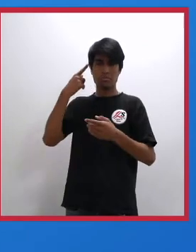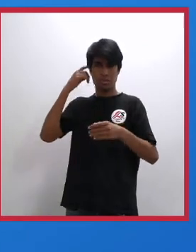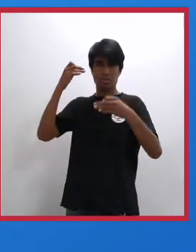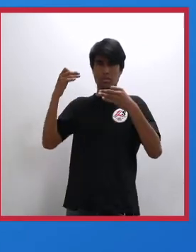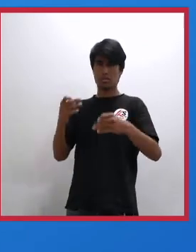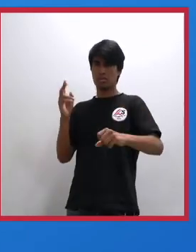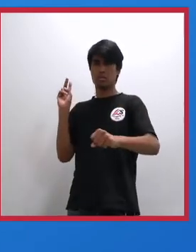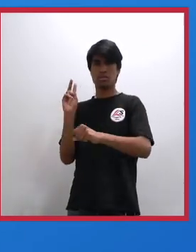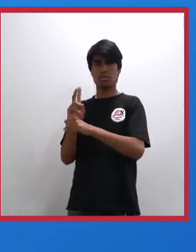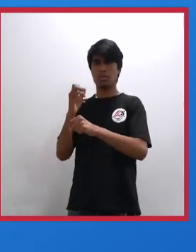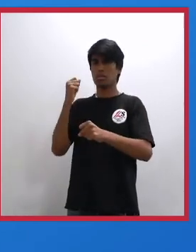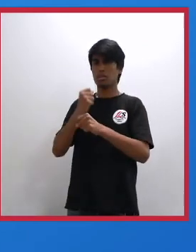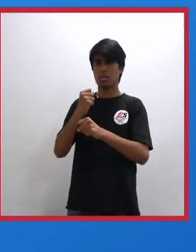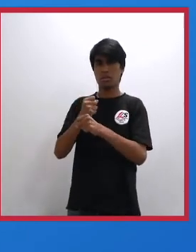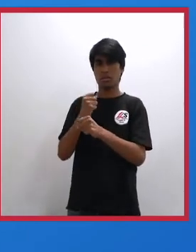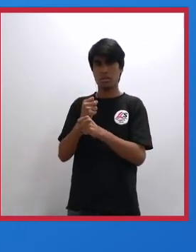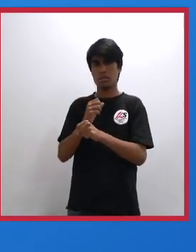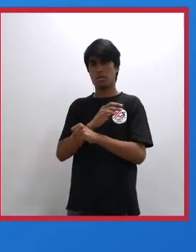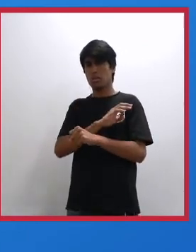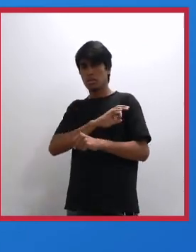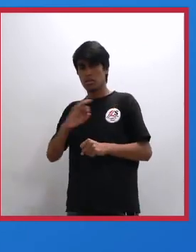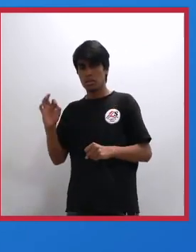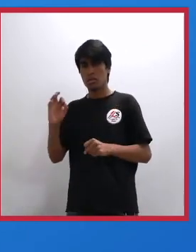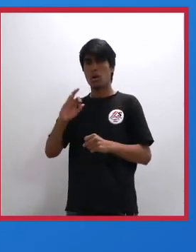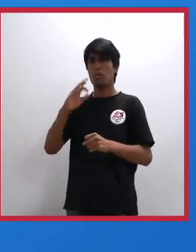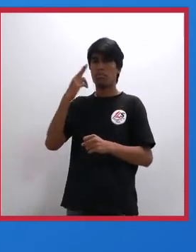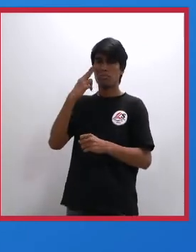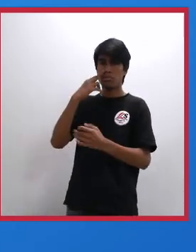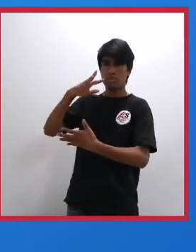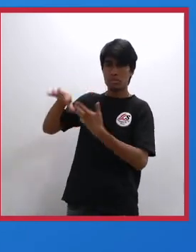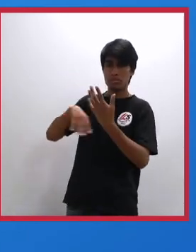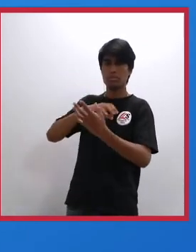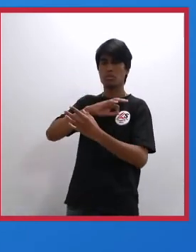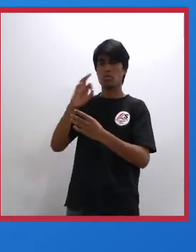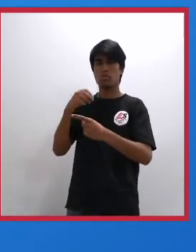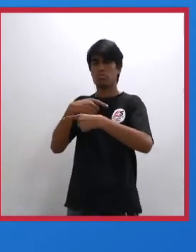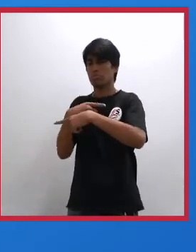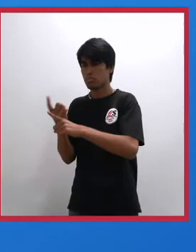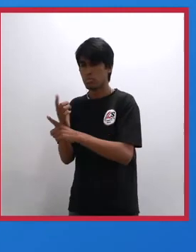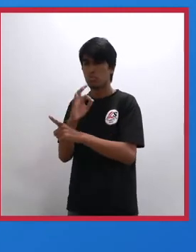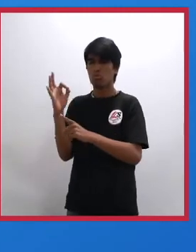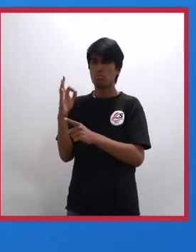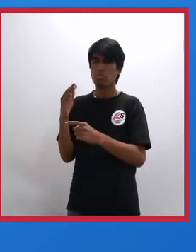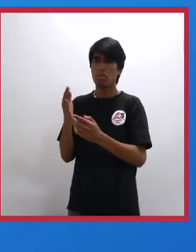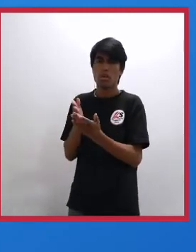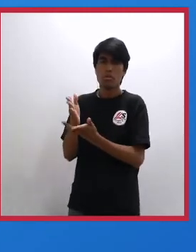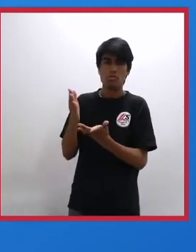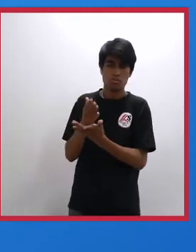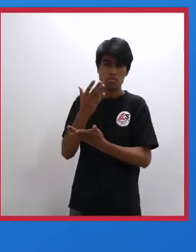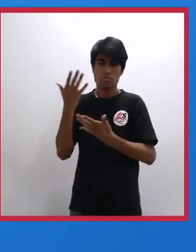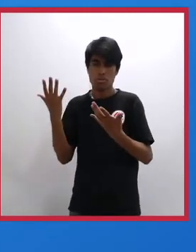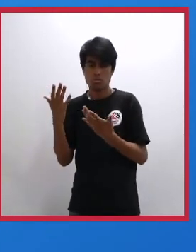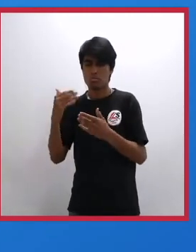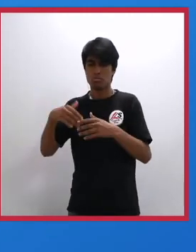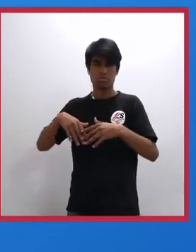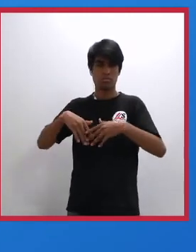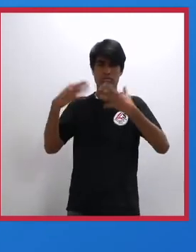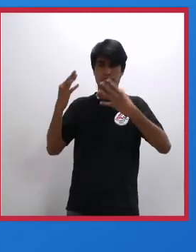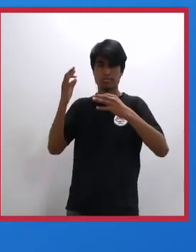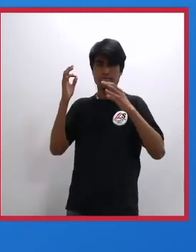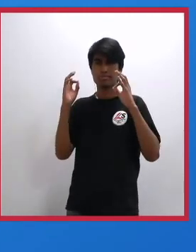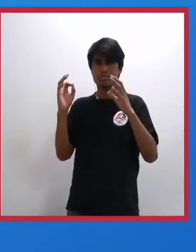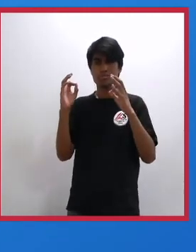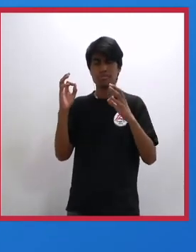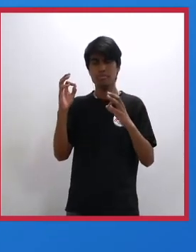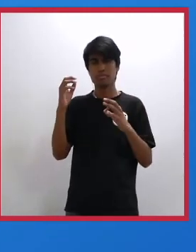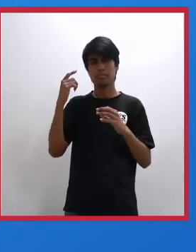sea por tipo de trabajo o por tipo de desastre. Existen recomendaciones, sugerencias, acciones a tomar, lo cual